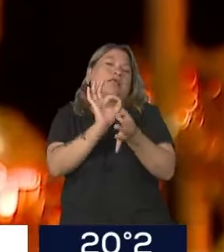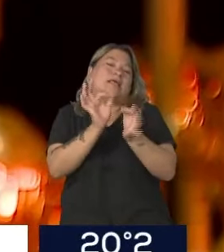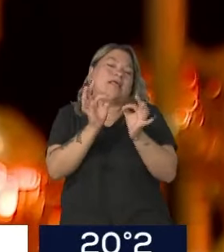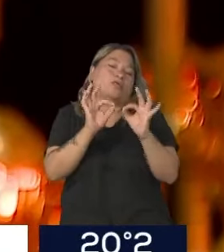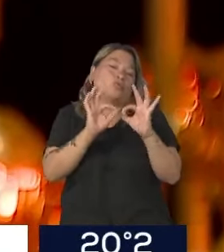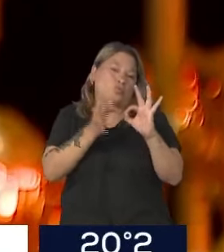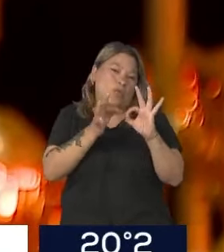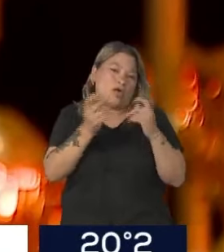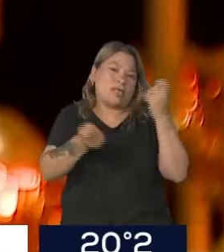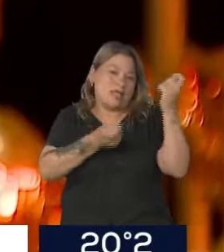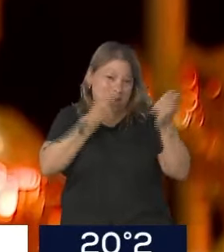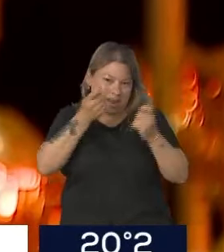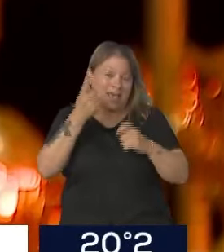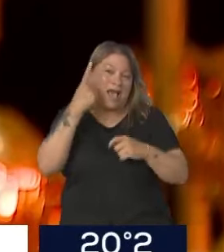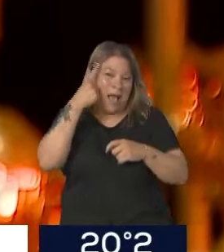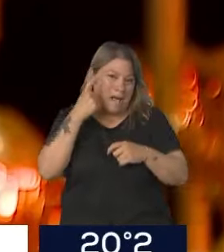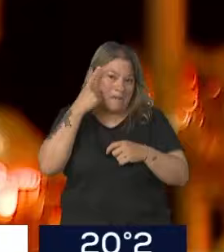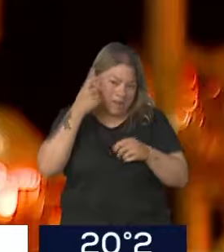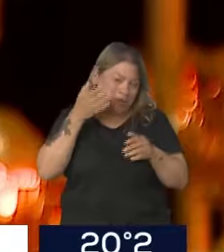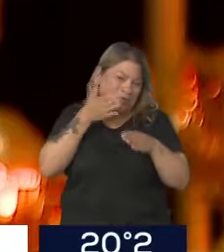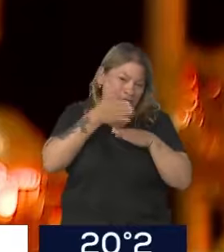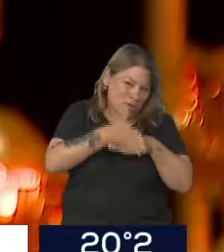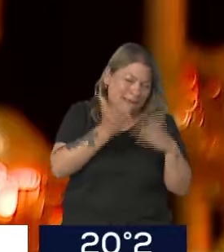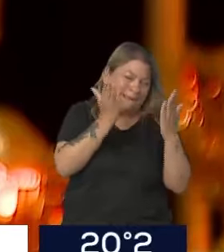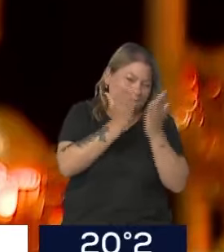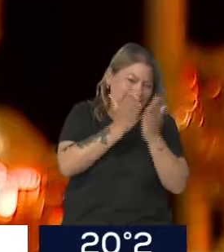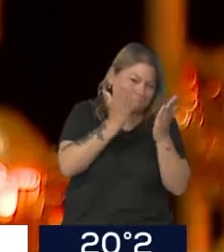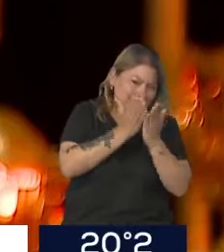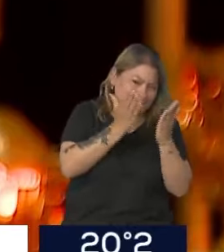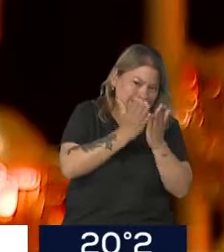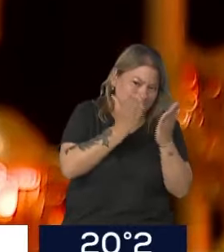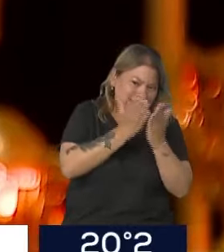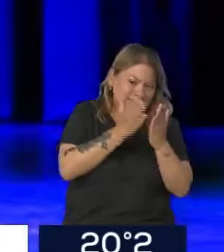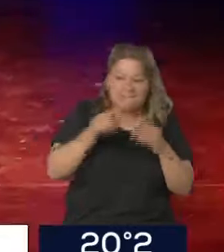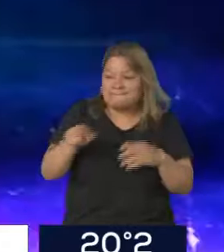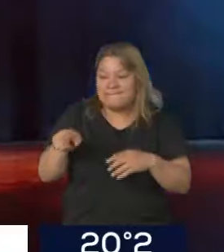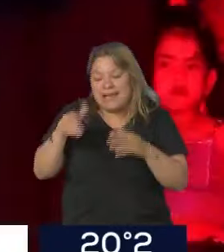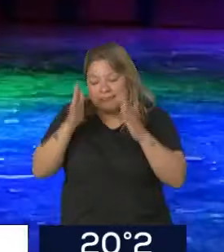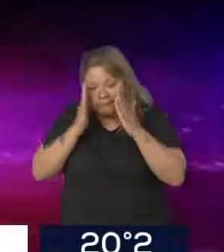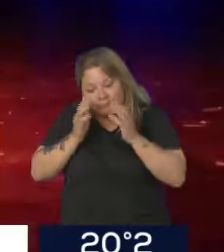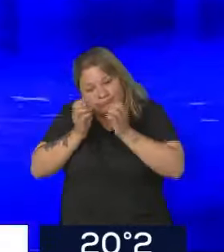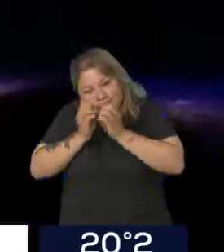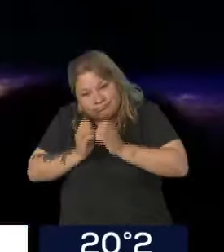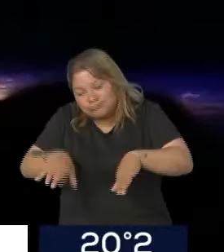Y bueno, y ahí empecé bien con el tema de esto que tanto amo.